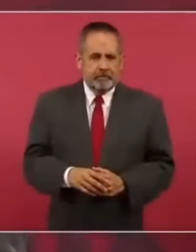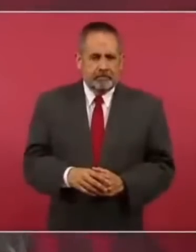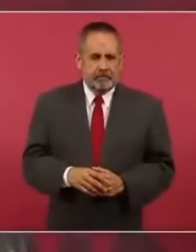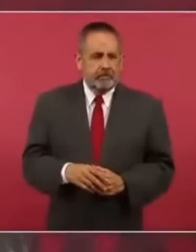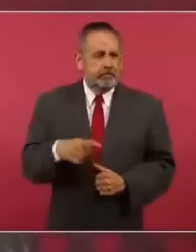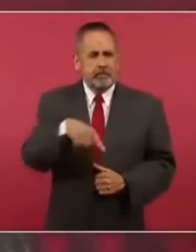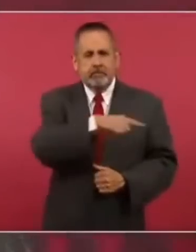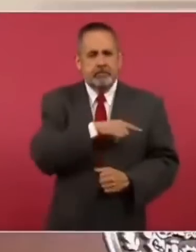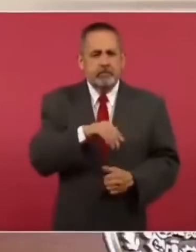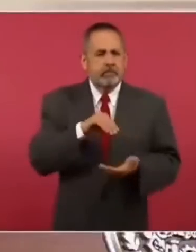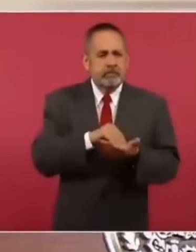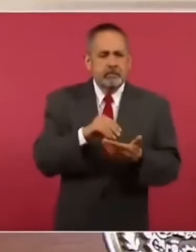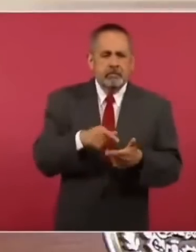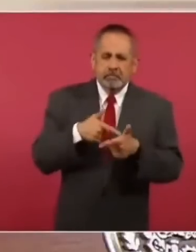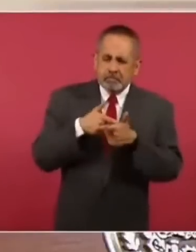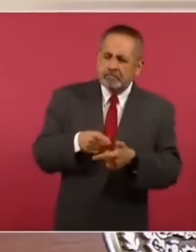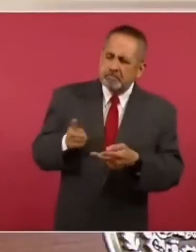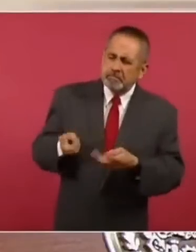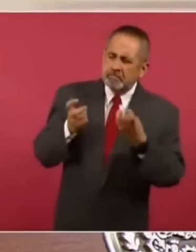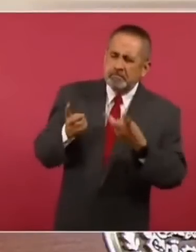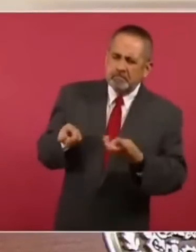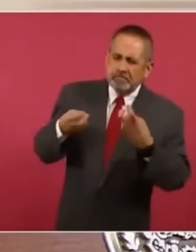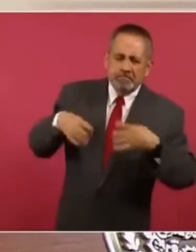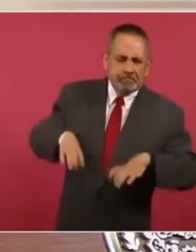seguir robando.